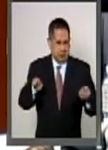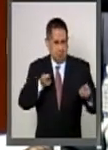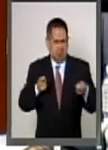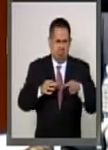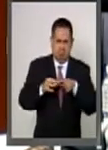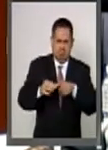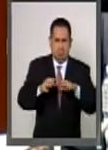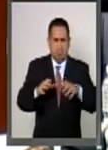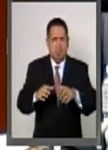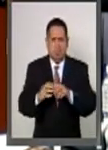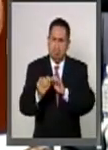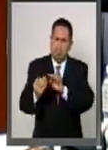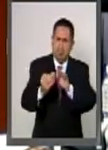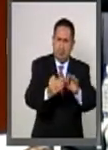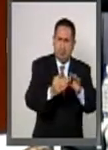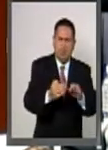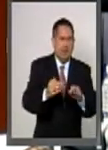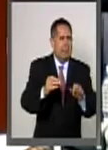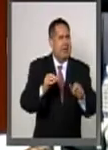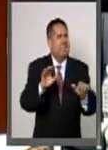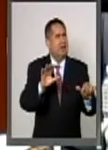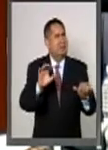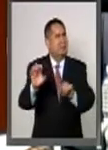frente a más de 600